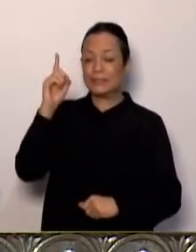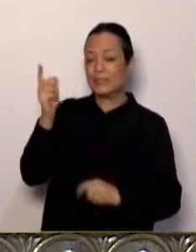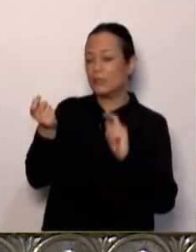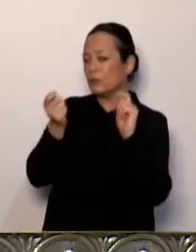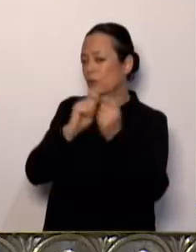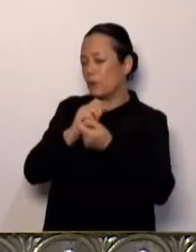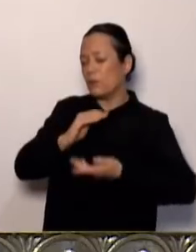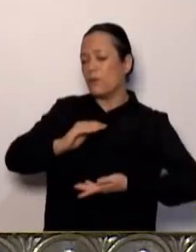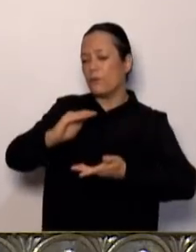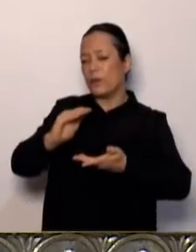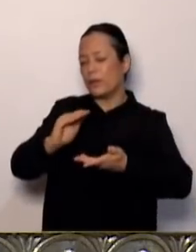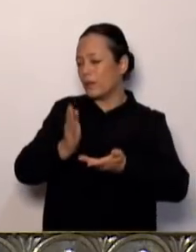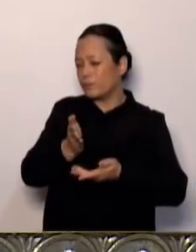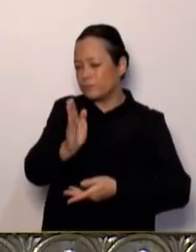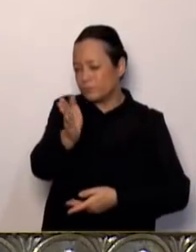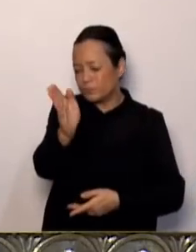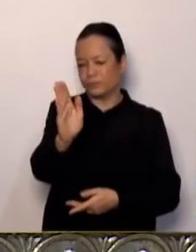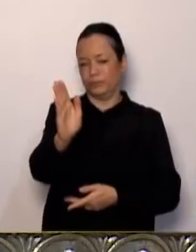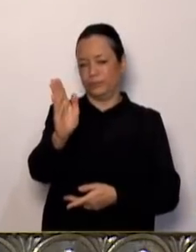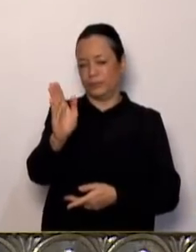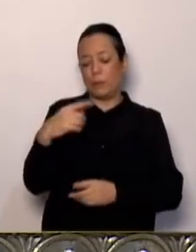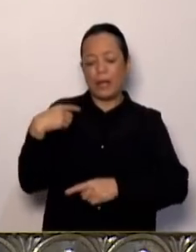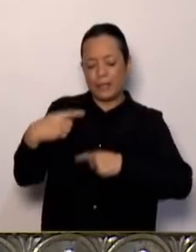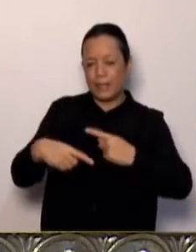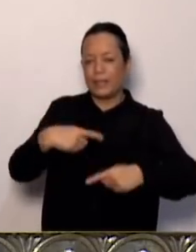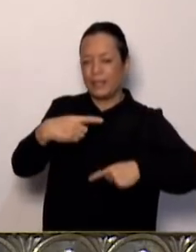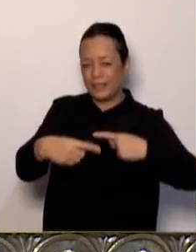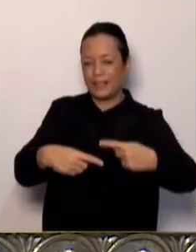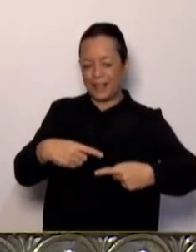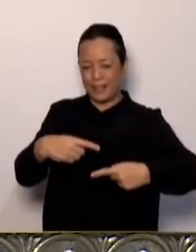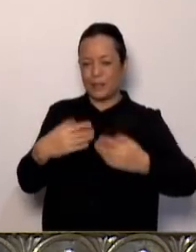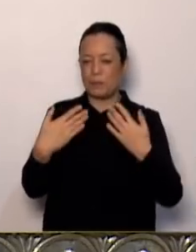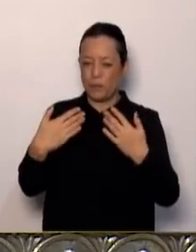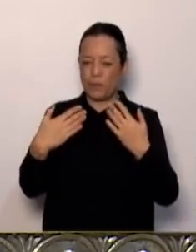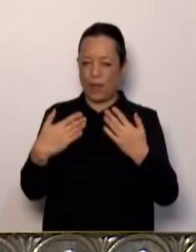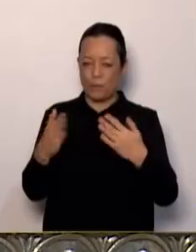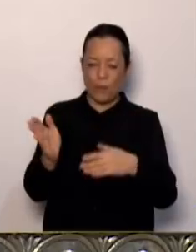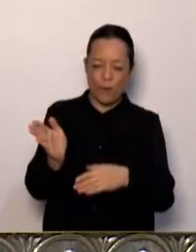ofrenda permanente para que gocemos de tu heredad junto con tus elegidos.